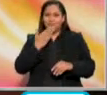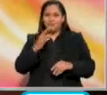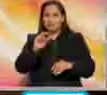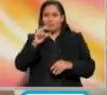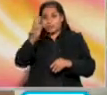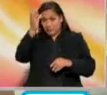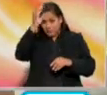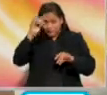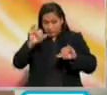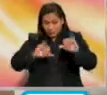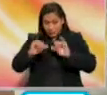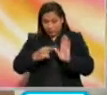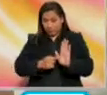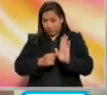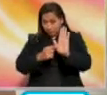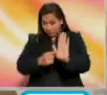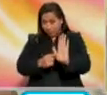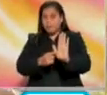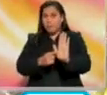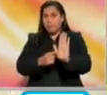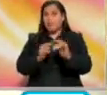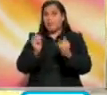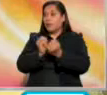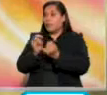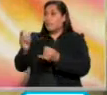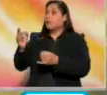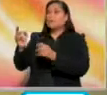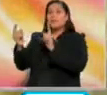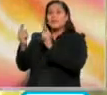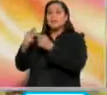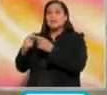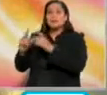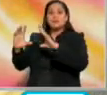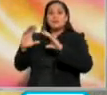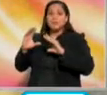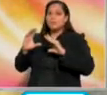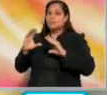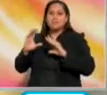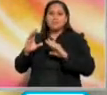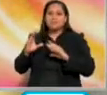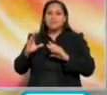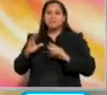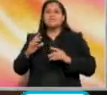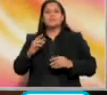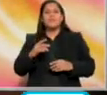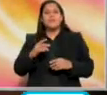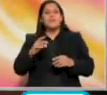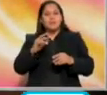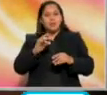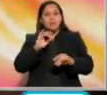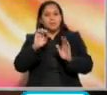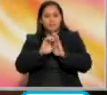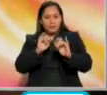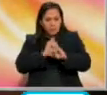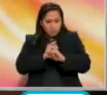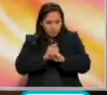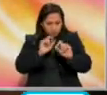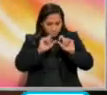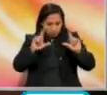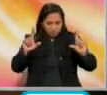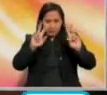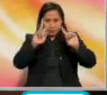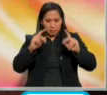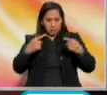información científica y no llega por la vía adecuada. Claro. Yo me meto y quién sabe qué cantidad de cosas voy a obtener de internet. Pero si no